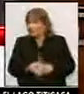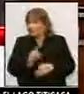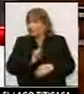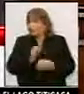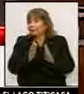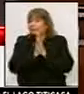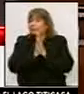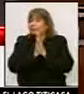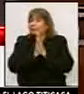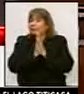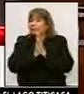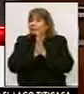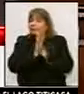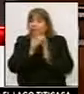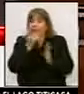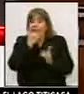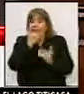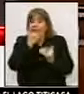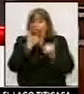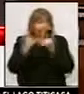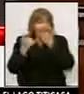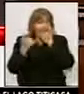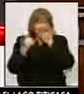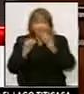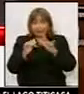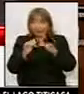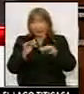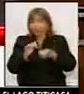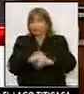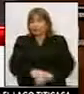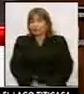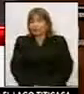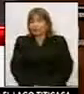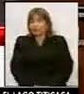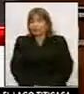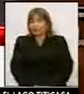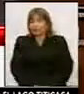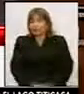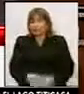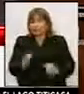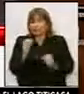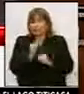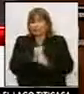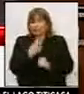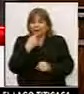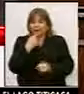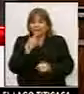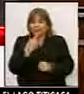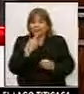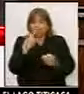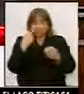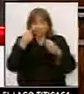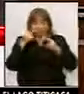pediría, presidente, creo que hay un error al momento de tipear. Creo que la parte conclusiva de la moción tiene que ser